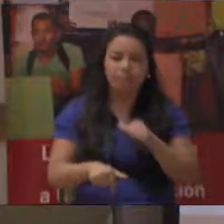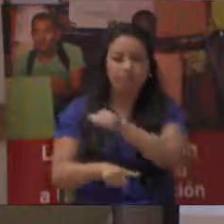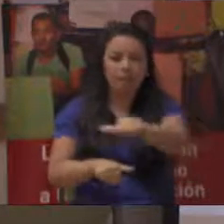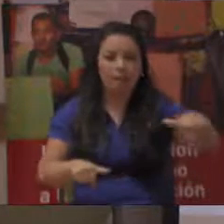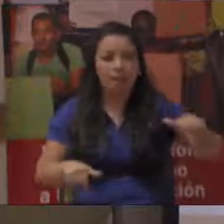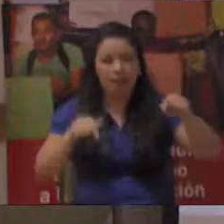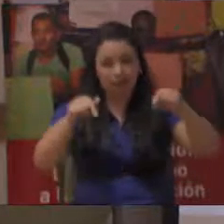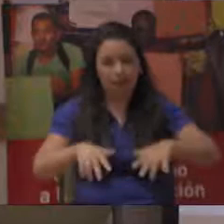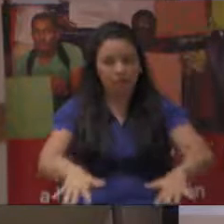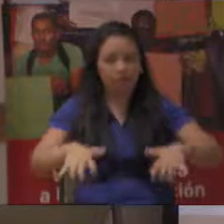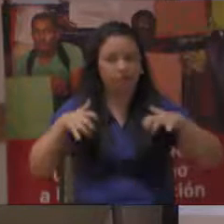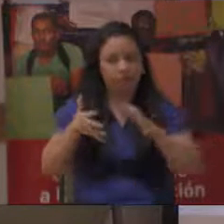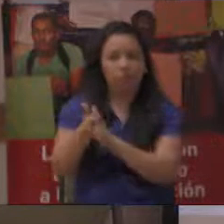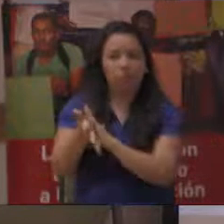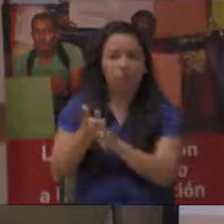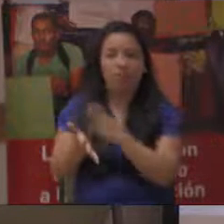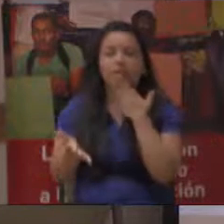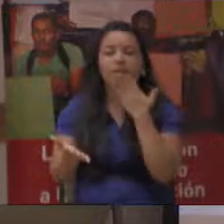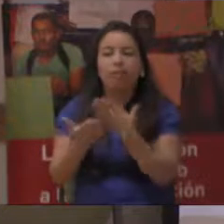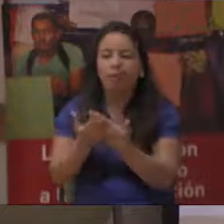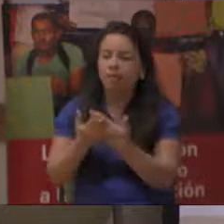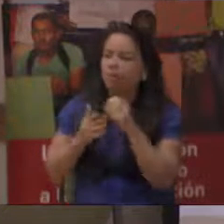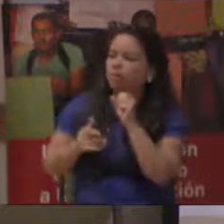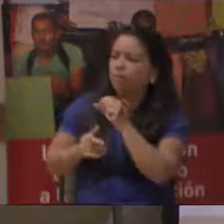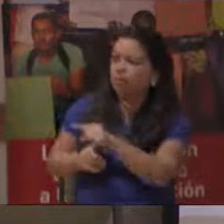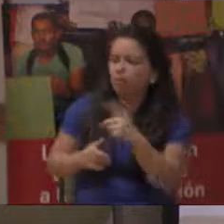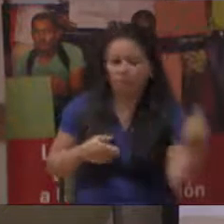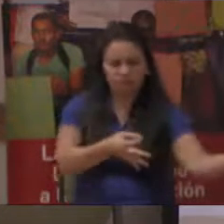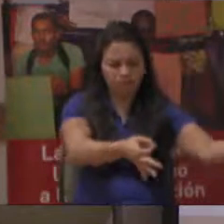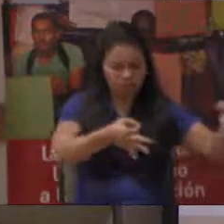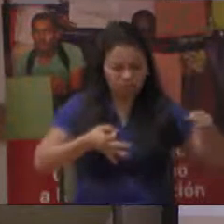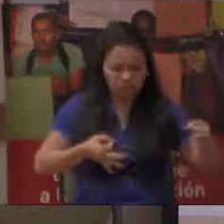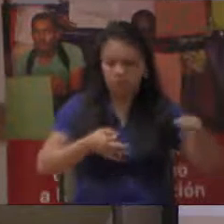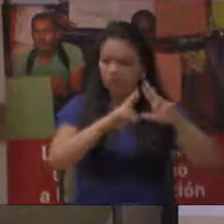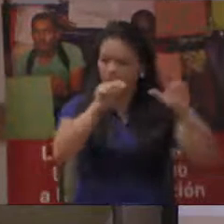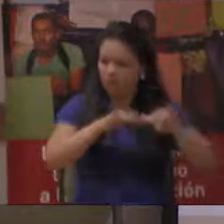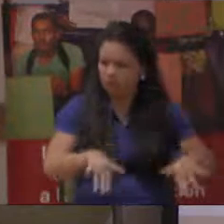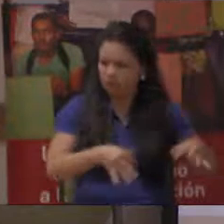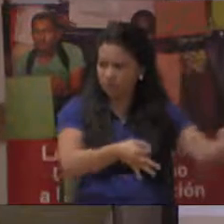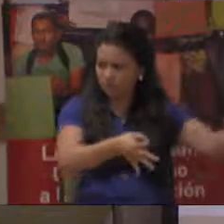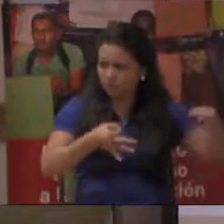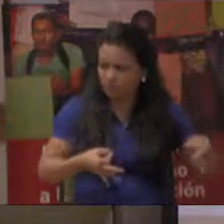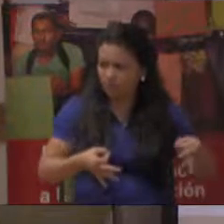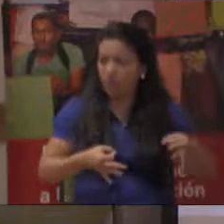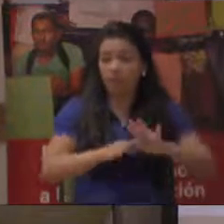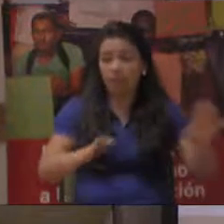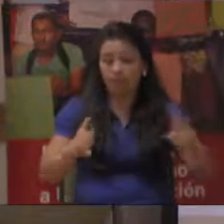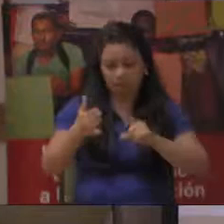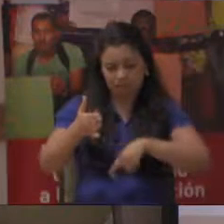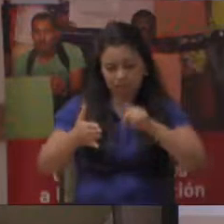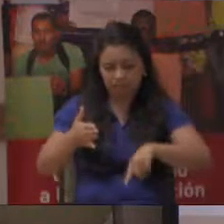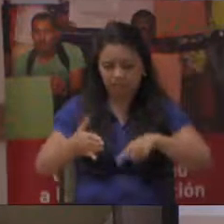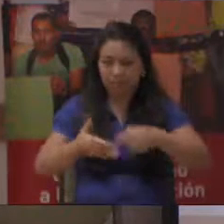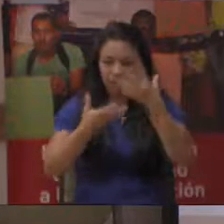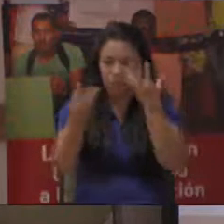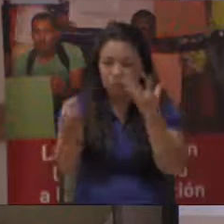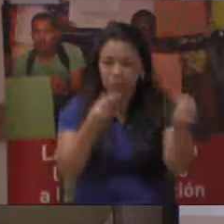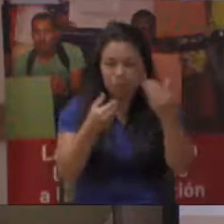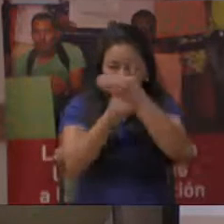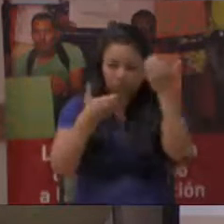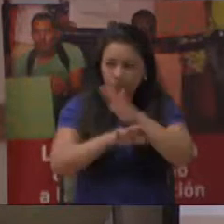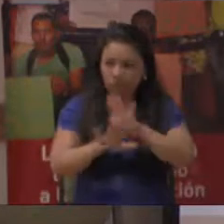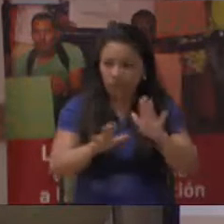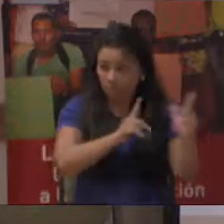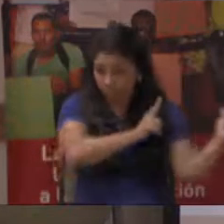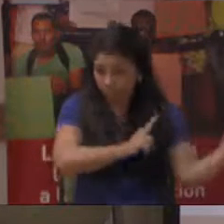sentir en medio de lo que nos contó. Bien, Joshua. Pregunta que llegó por redes sociales. Después de la firma del proceso de paz con las guerrillas, ¿está